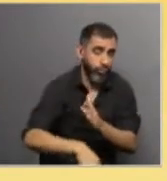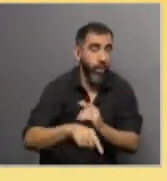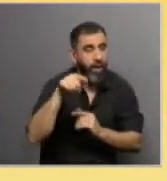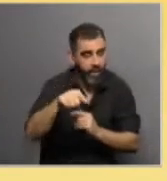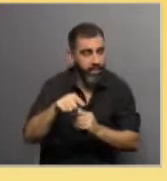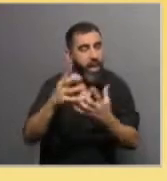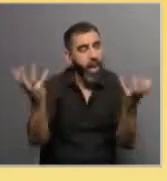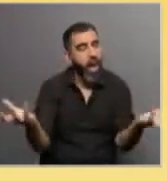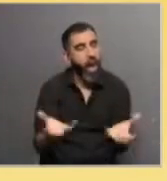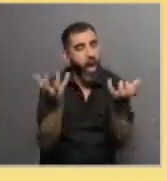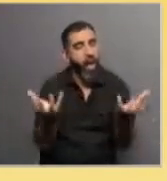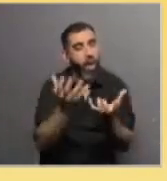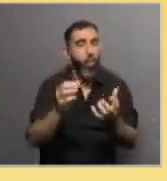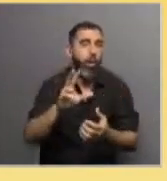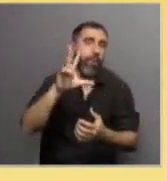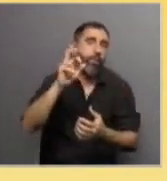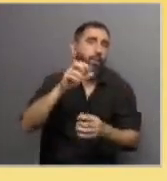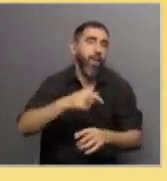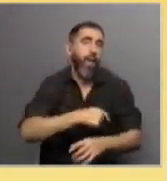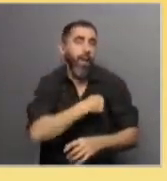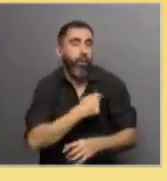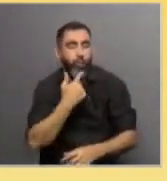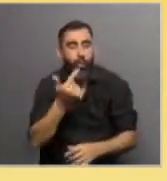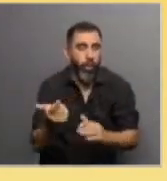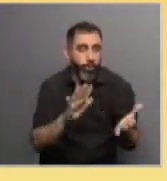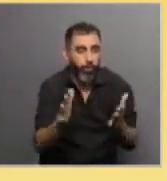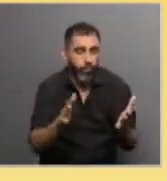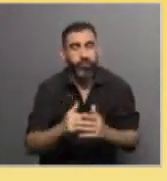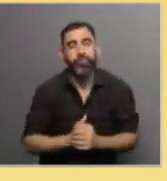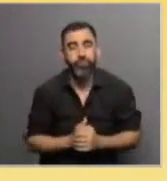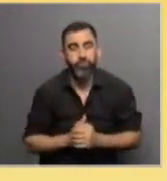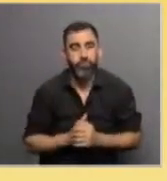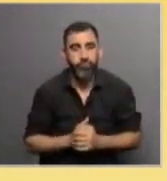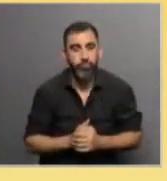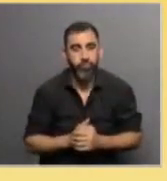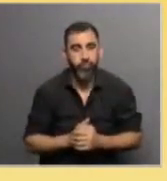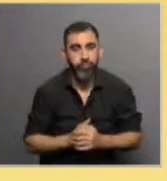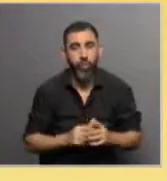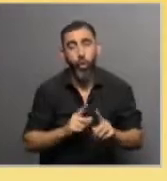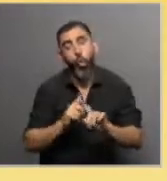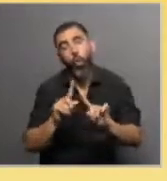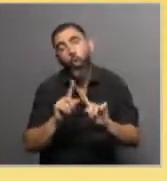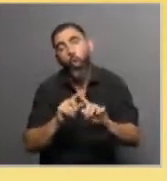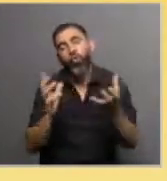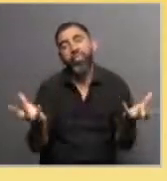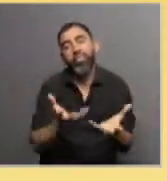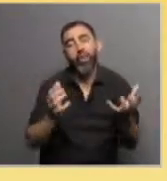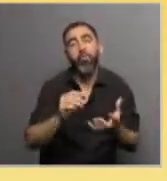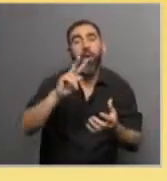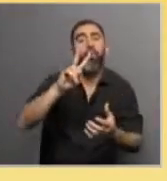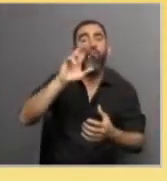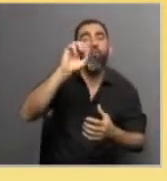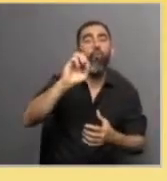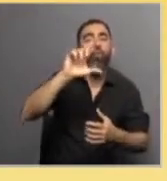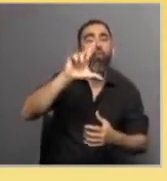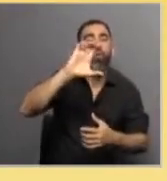aguas termales con 30 y pico de grados de temperatura. No es que sean termas volcánicas como